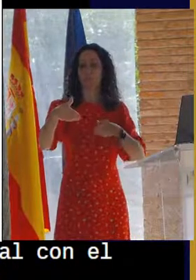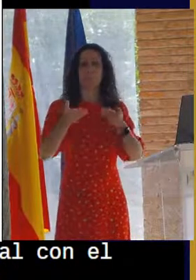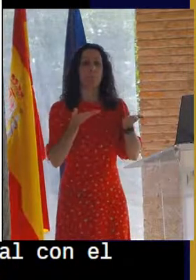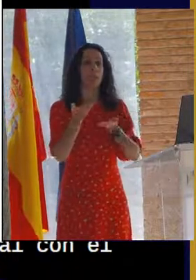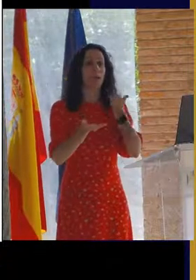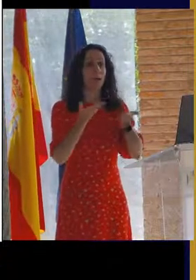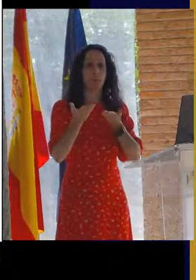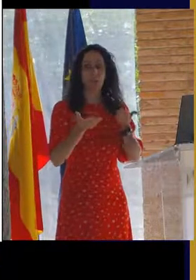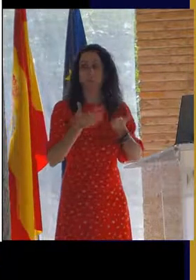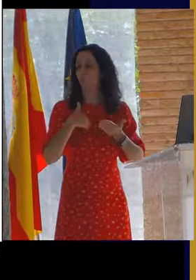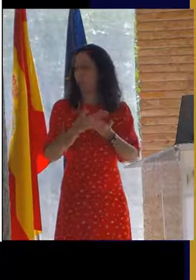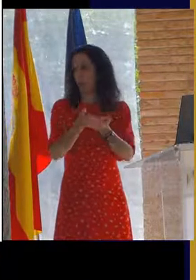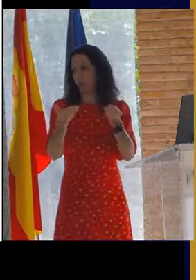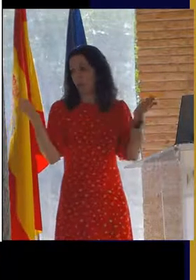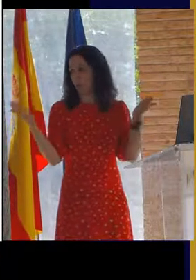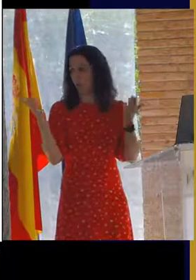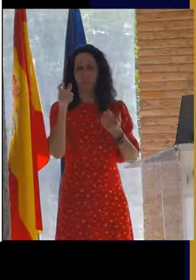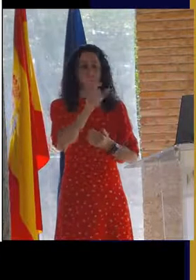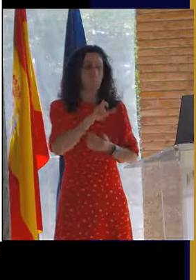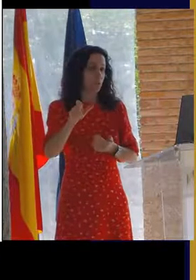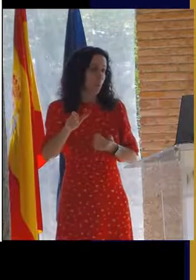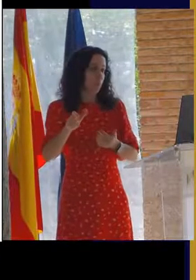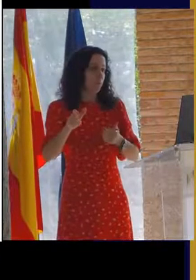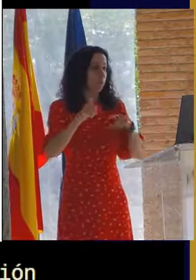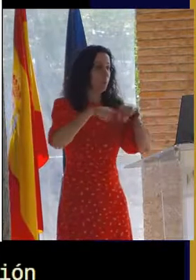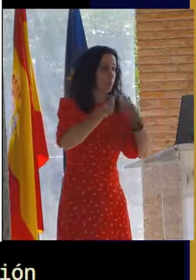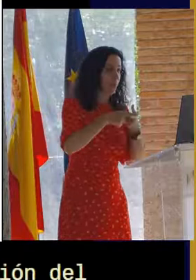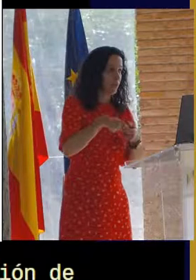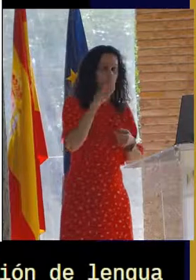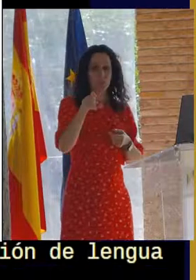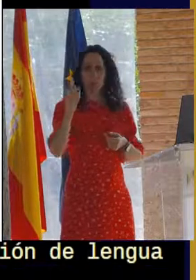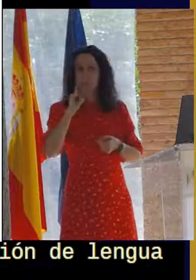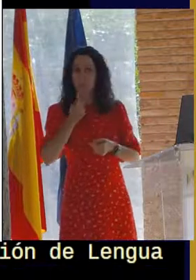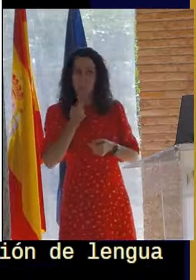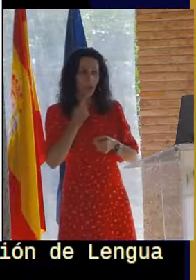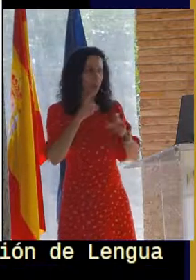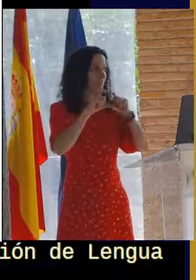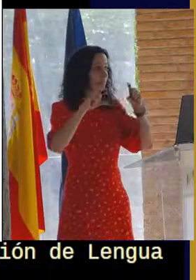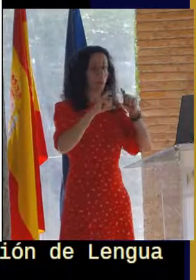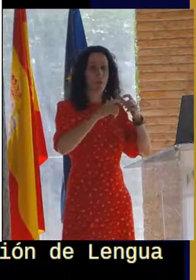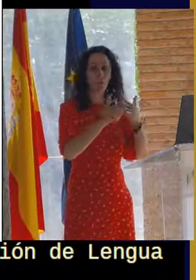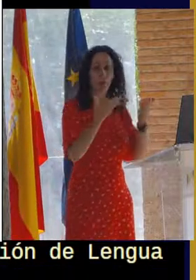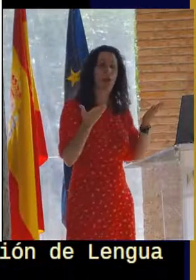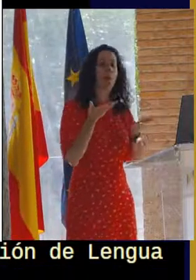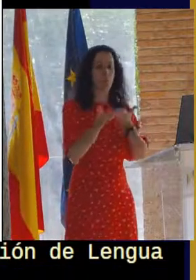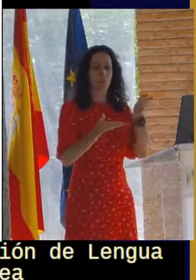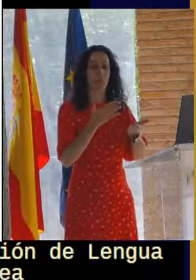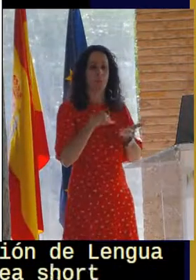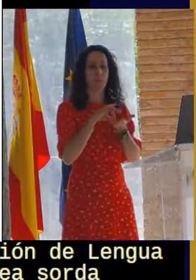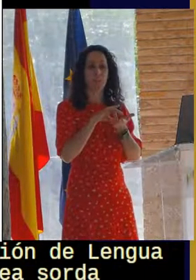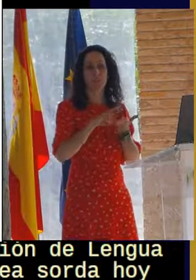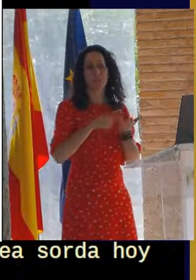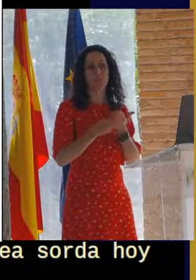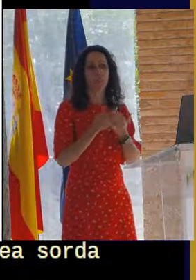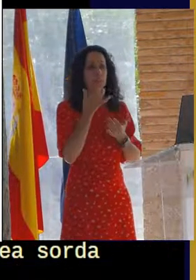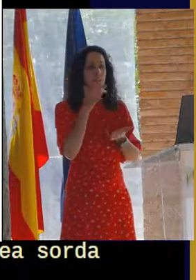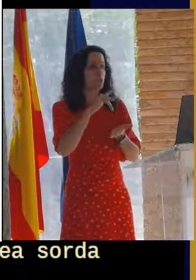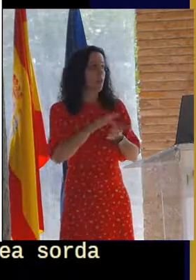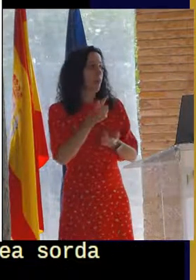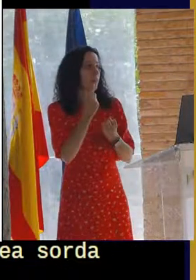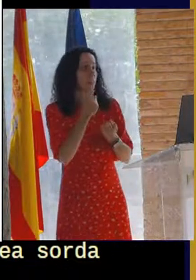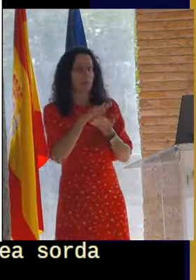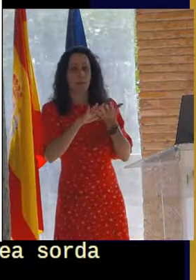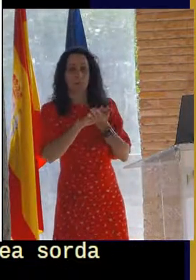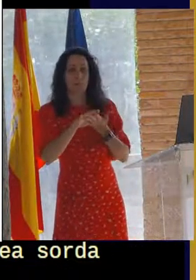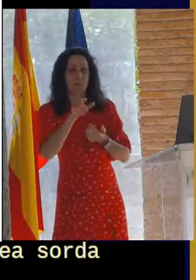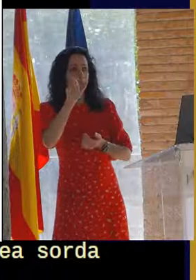eh quién puede solicitar al servicio de interpretación de lengua de sisno cualquier persona que lo necesite ya sea sorda oyente o alguna